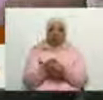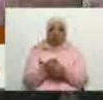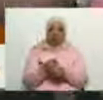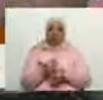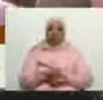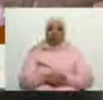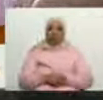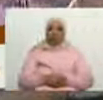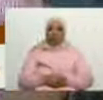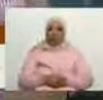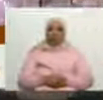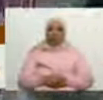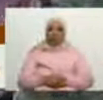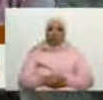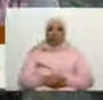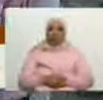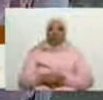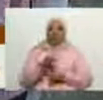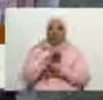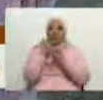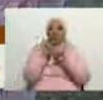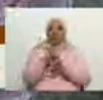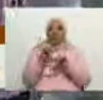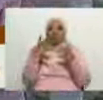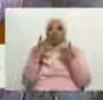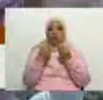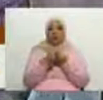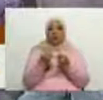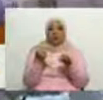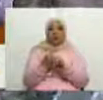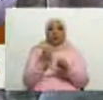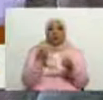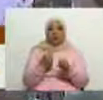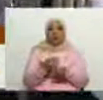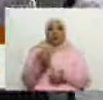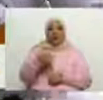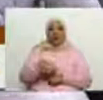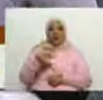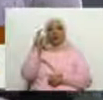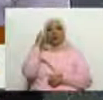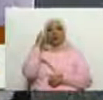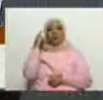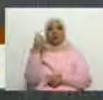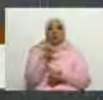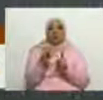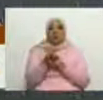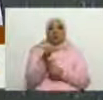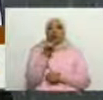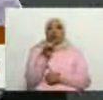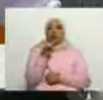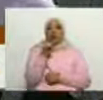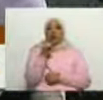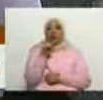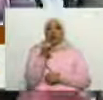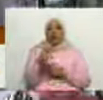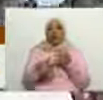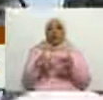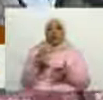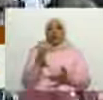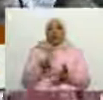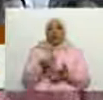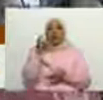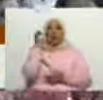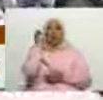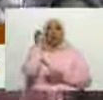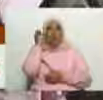Aquí estamos felices de acompañar el día de hoy, en este caso, a esta fuerza de la mujer,